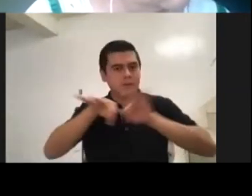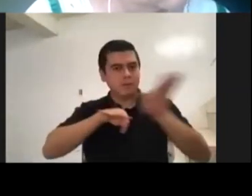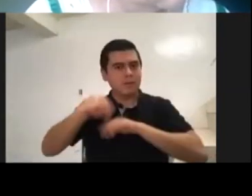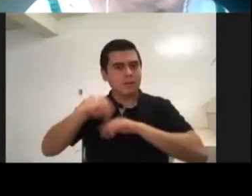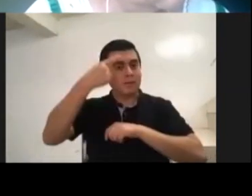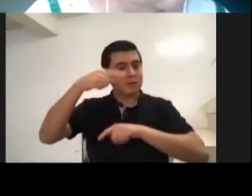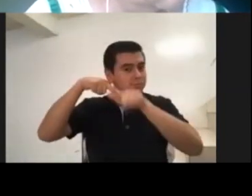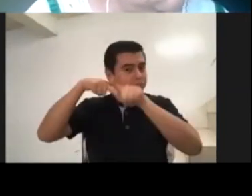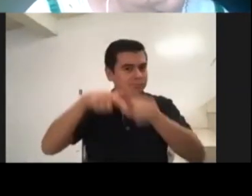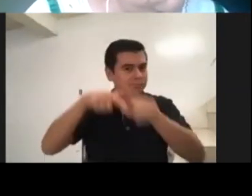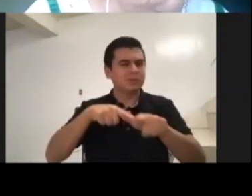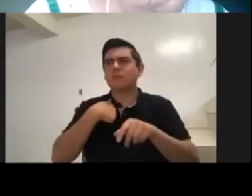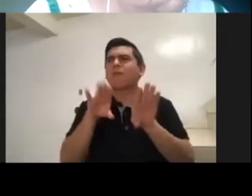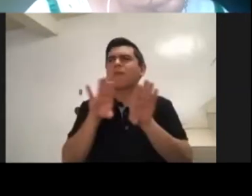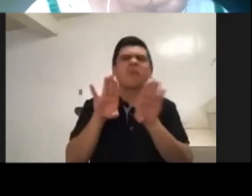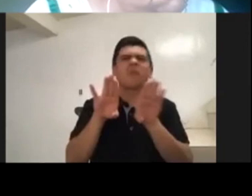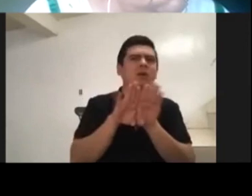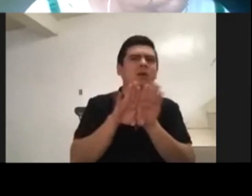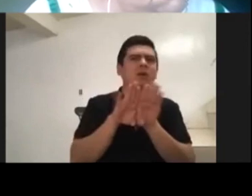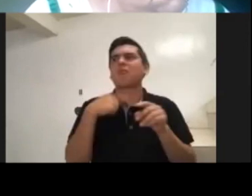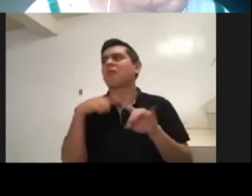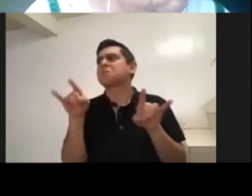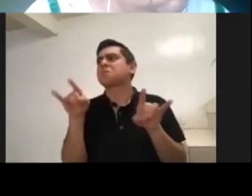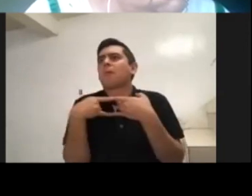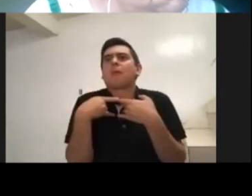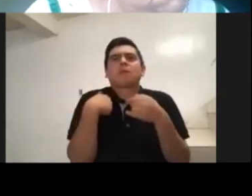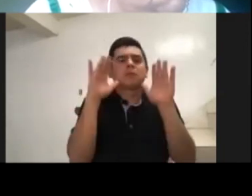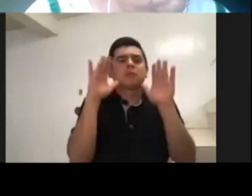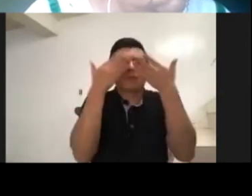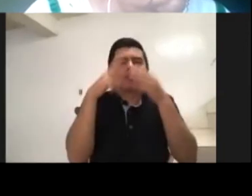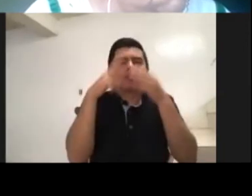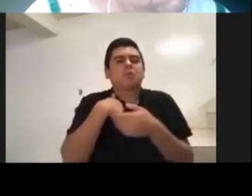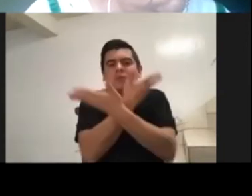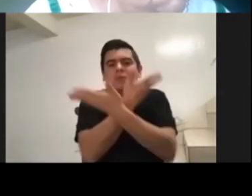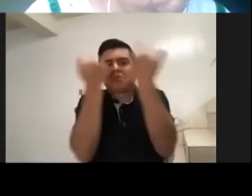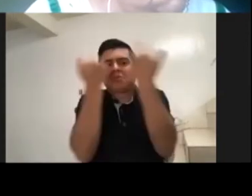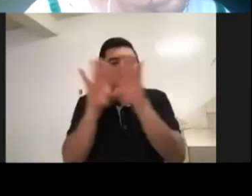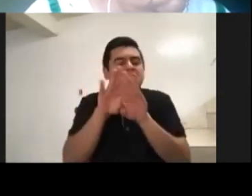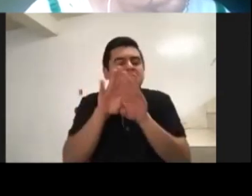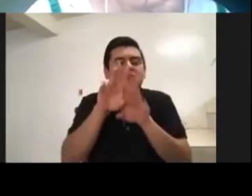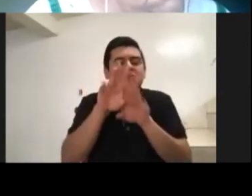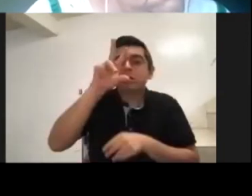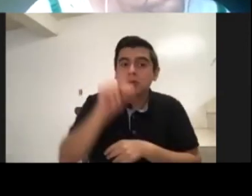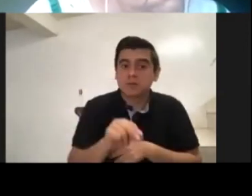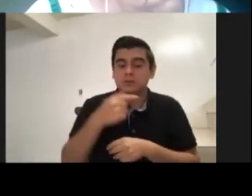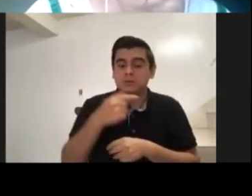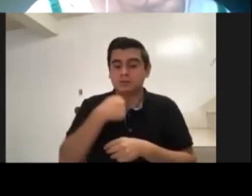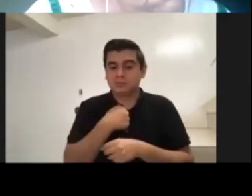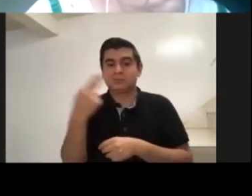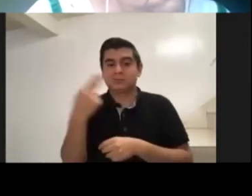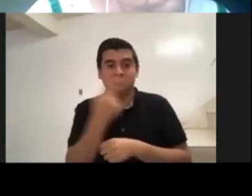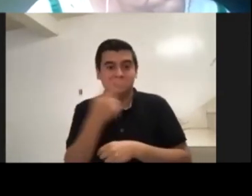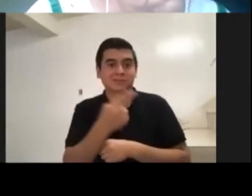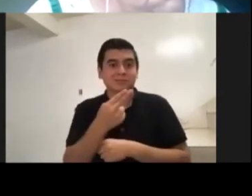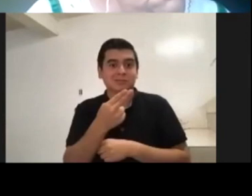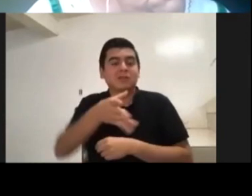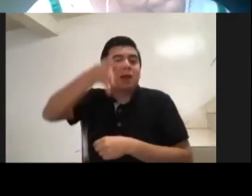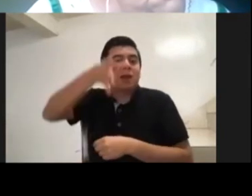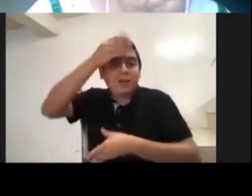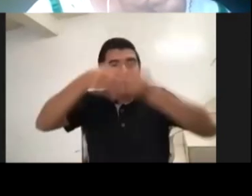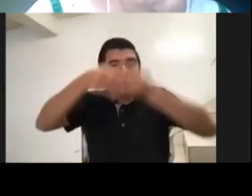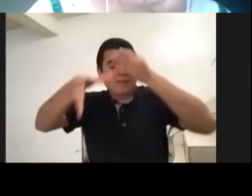toca. Y el otro componente esencial es la capacitación. Si el compromiso y el corazón me dice, sí, yo